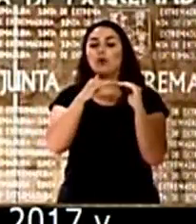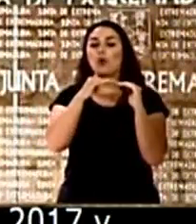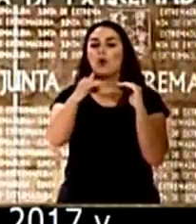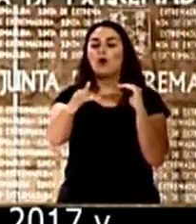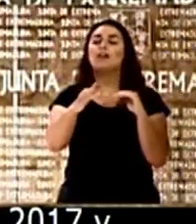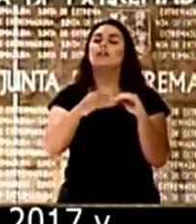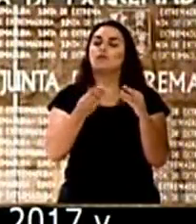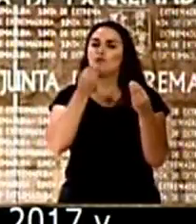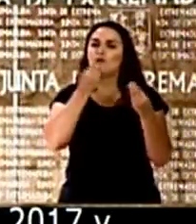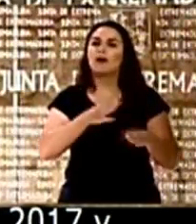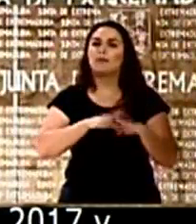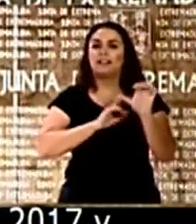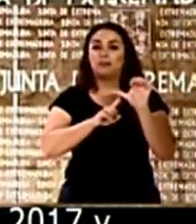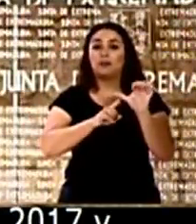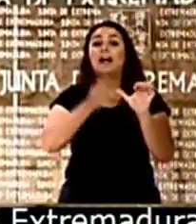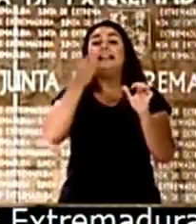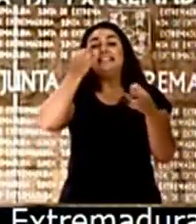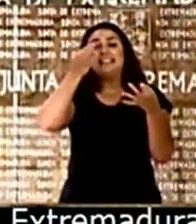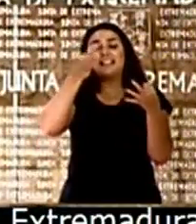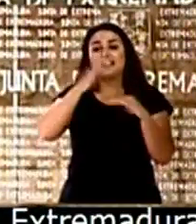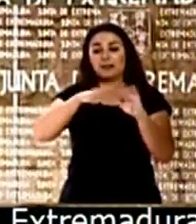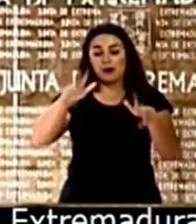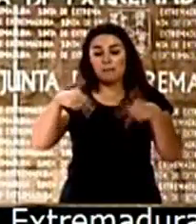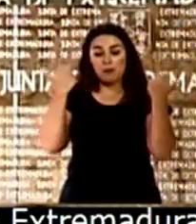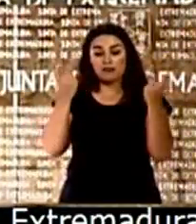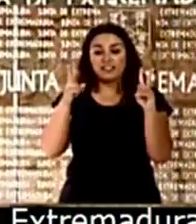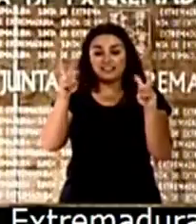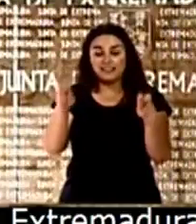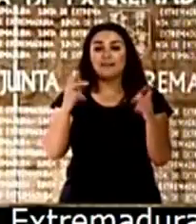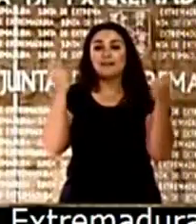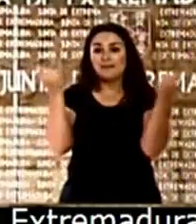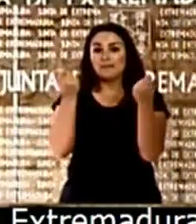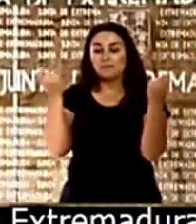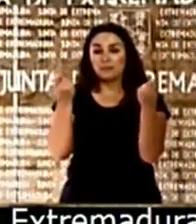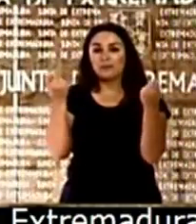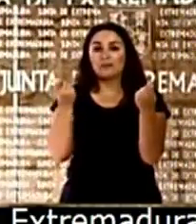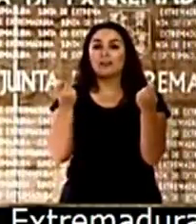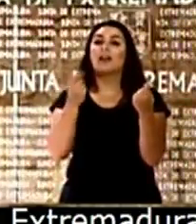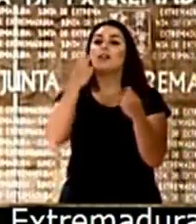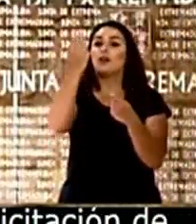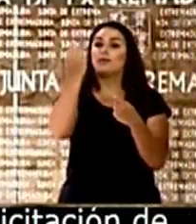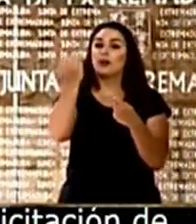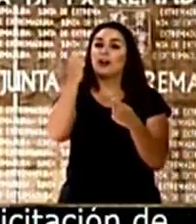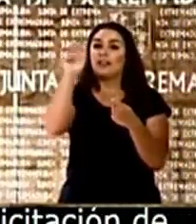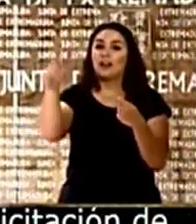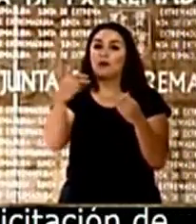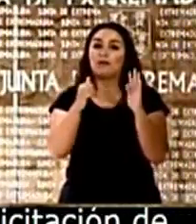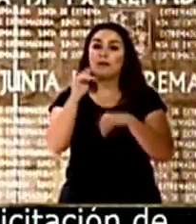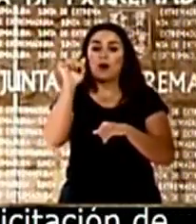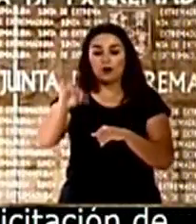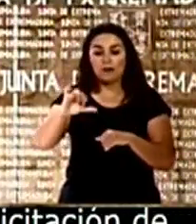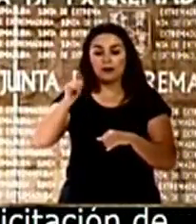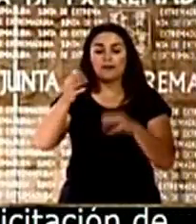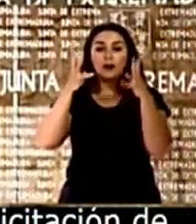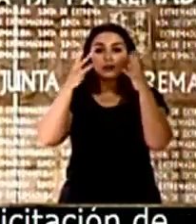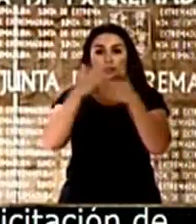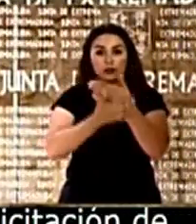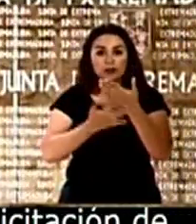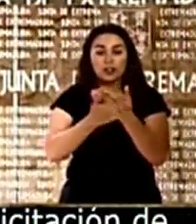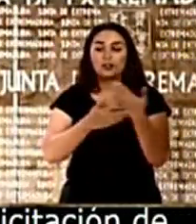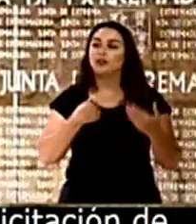Extremadura. Entrando en los detalles de esta autorización de licitación de campaña de más de 2 millones de euros que hoy aprueba el Consejo de Gobierno,